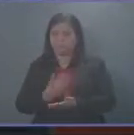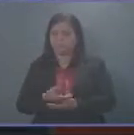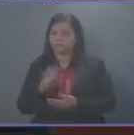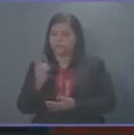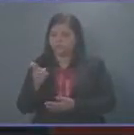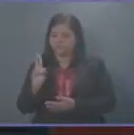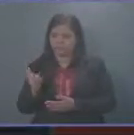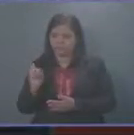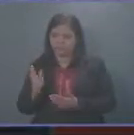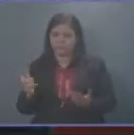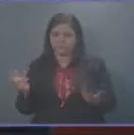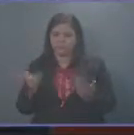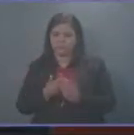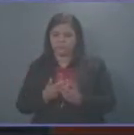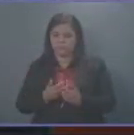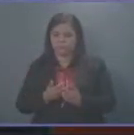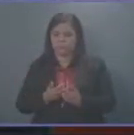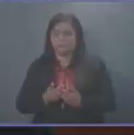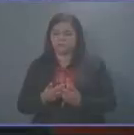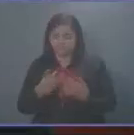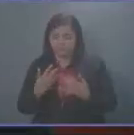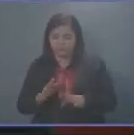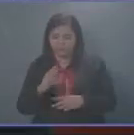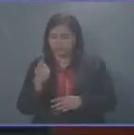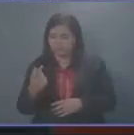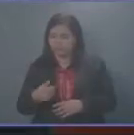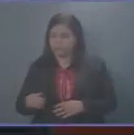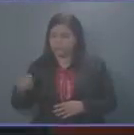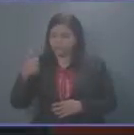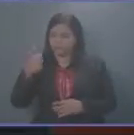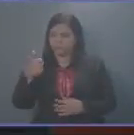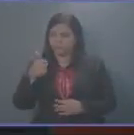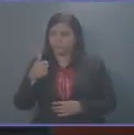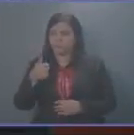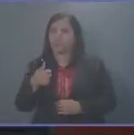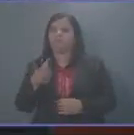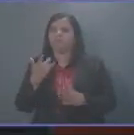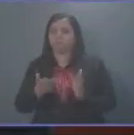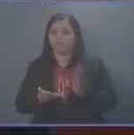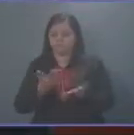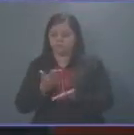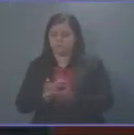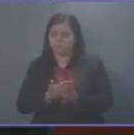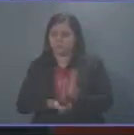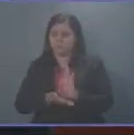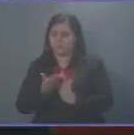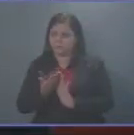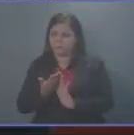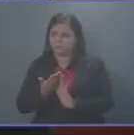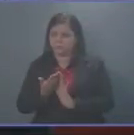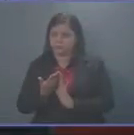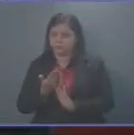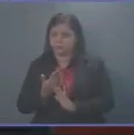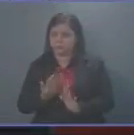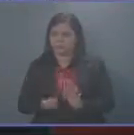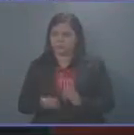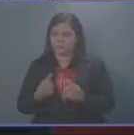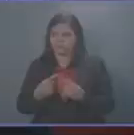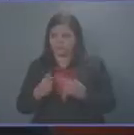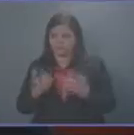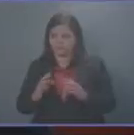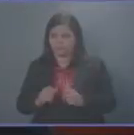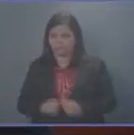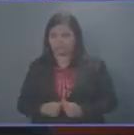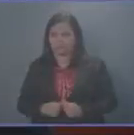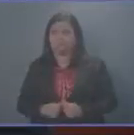los beneficios y responsabilidades de los titulares de empresas que desarrollan, administran o usan las mismas, que